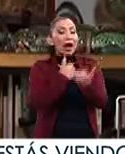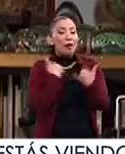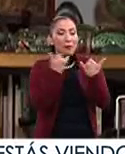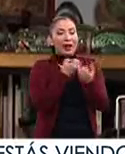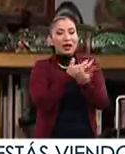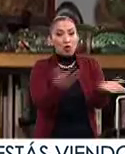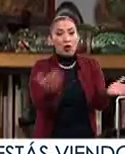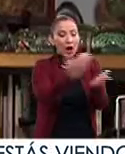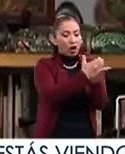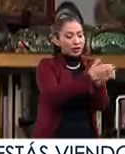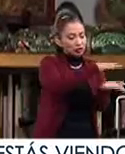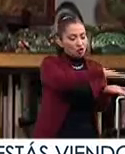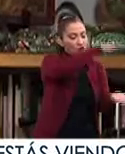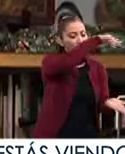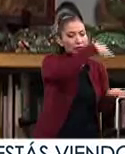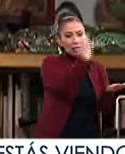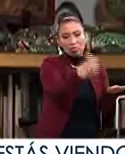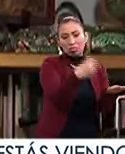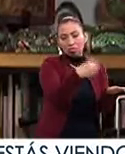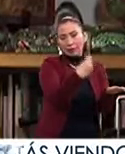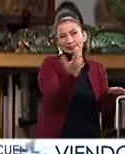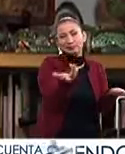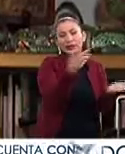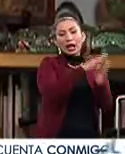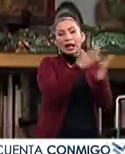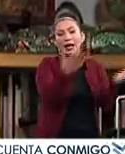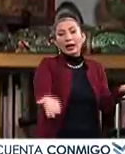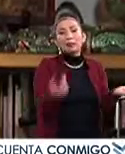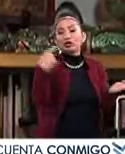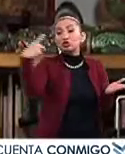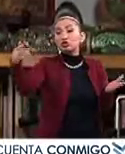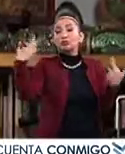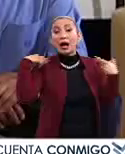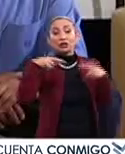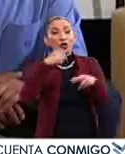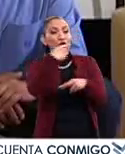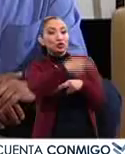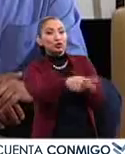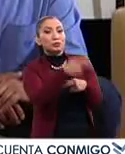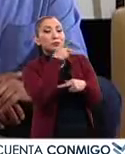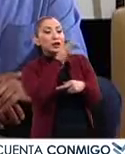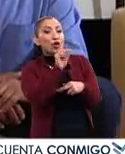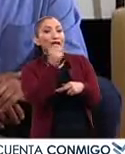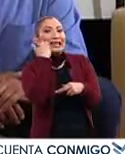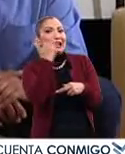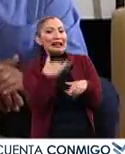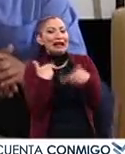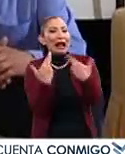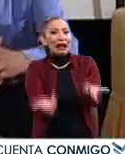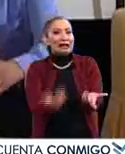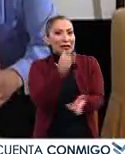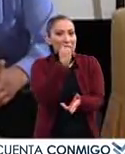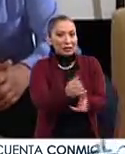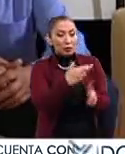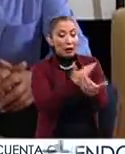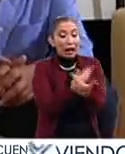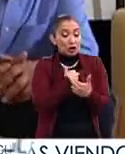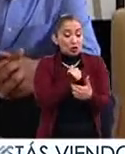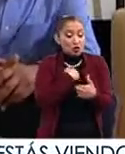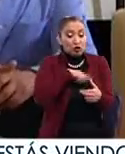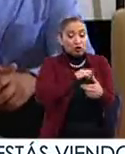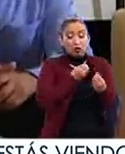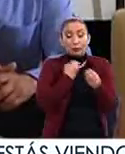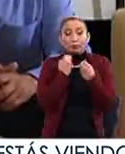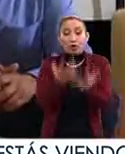en una colección que informalmente llamamos los libros que ni tus maestros ni tus padres te Quieren recomendarían que- jamás. Ok.